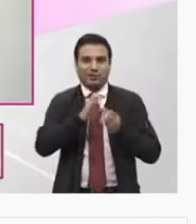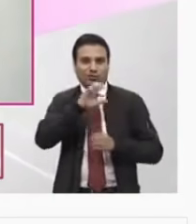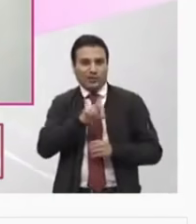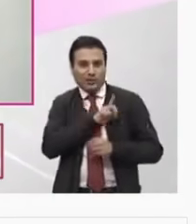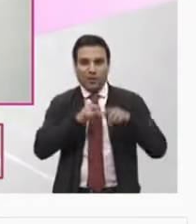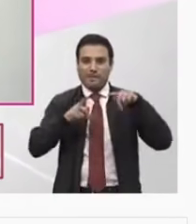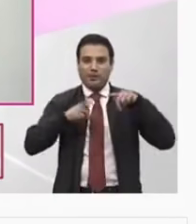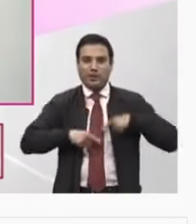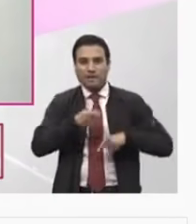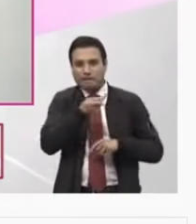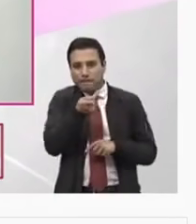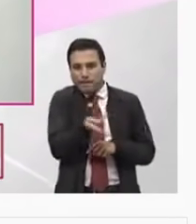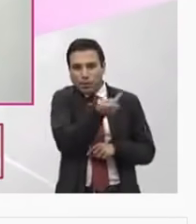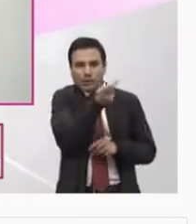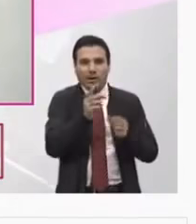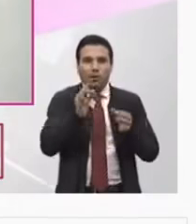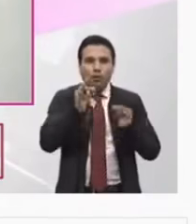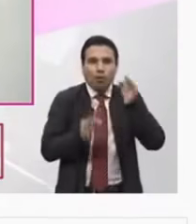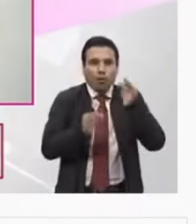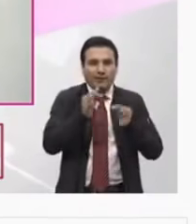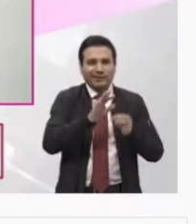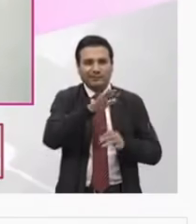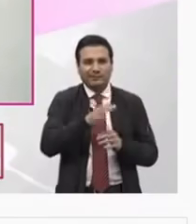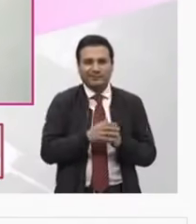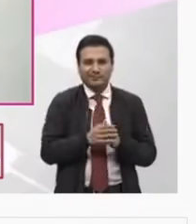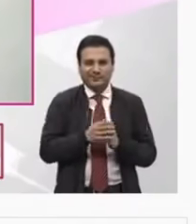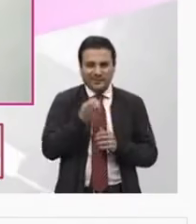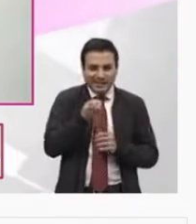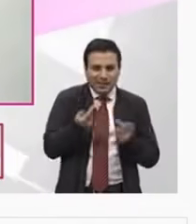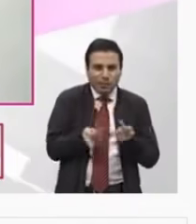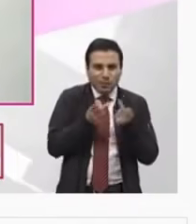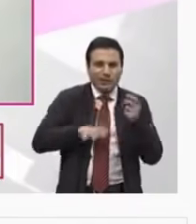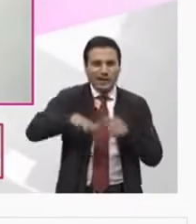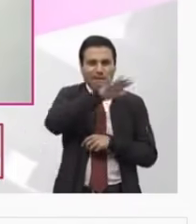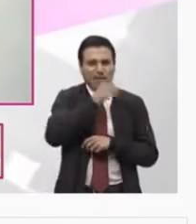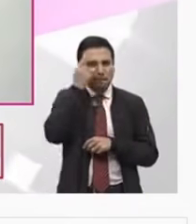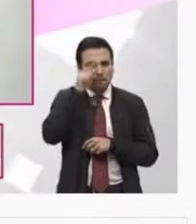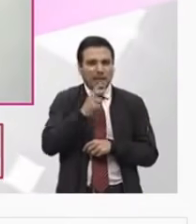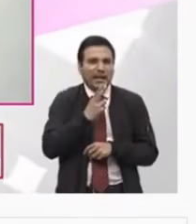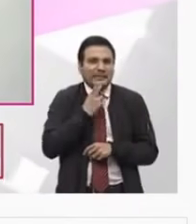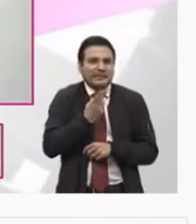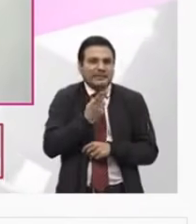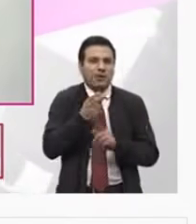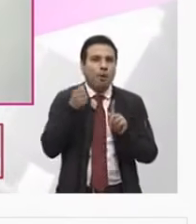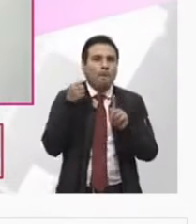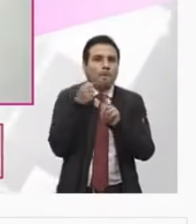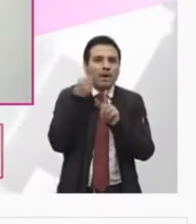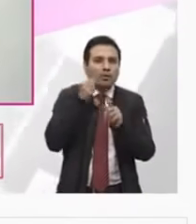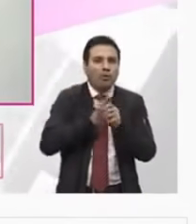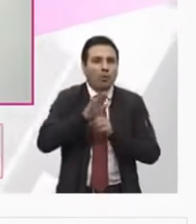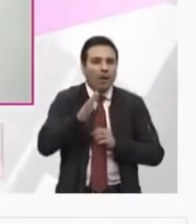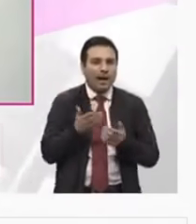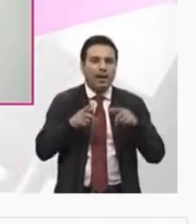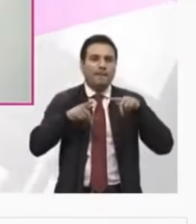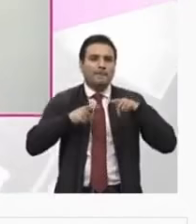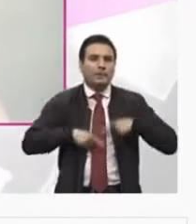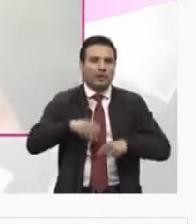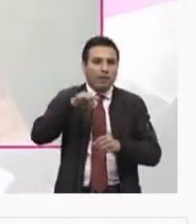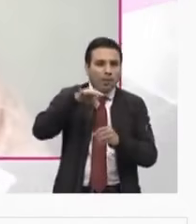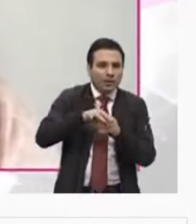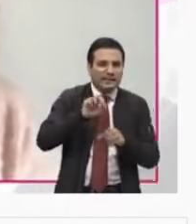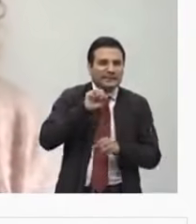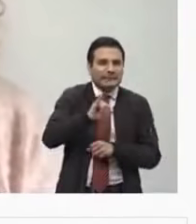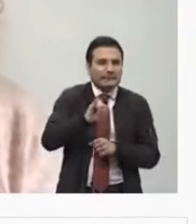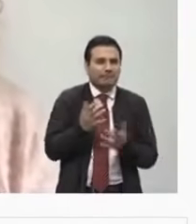la corte cuáles son los alcances reales consulta cuáles son los alcances reales de que la gente vote por el cine